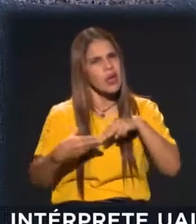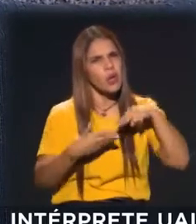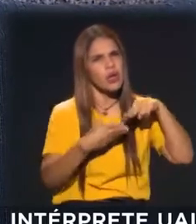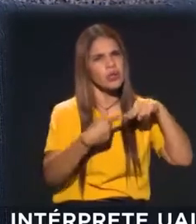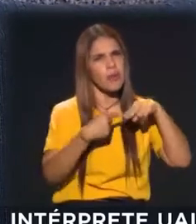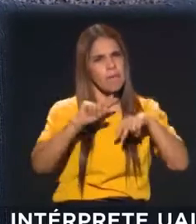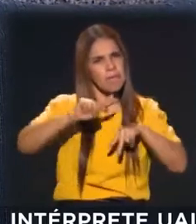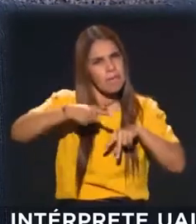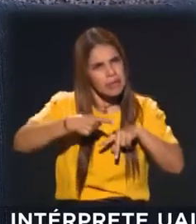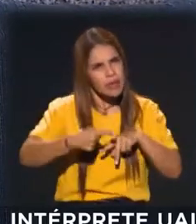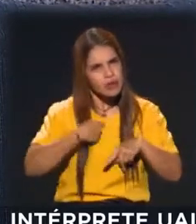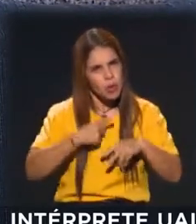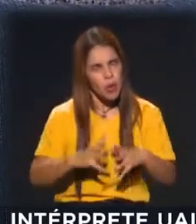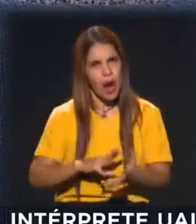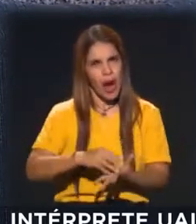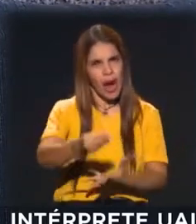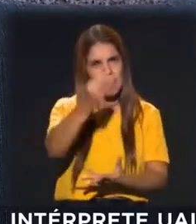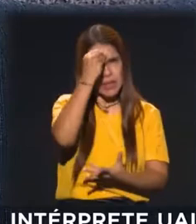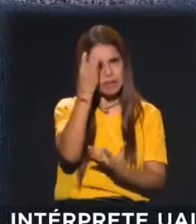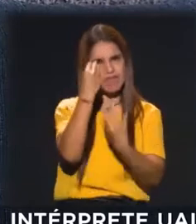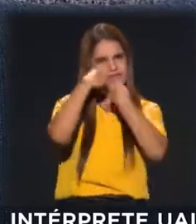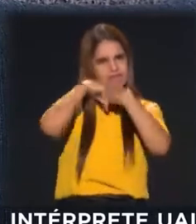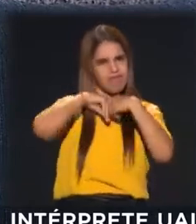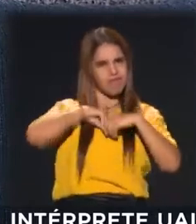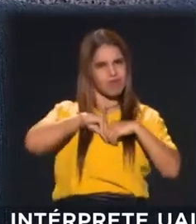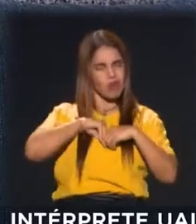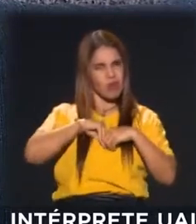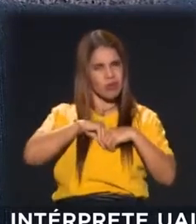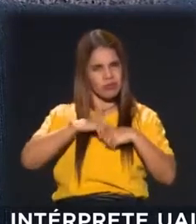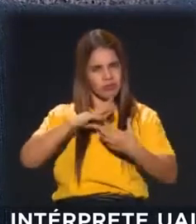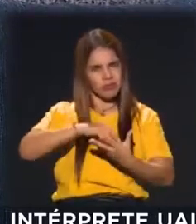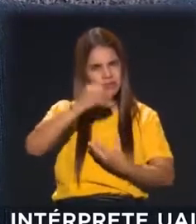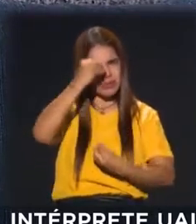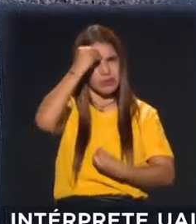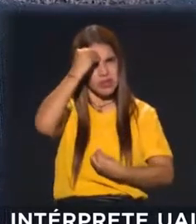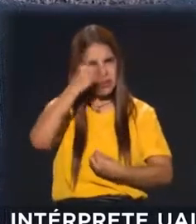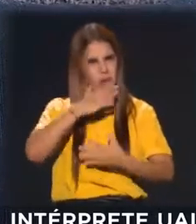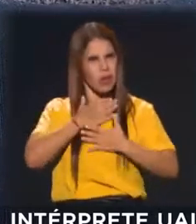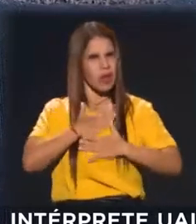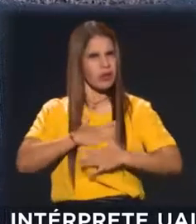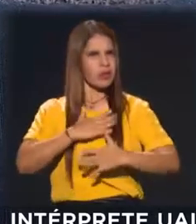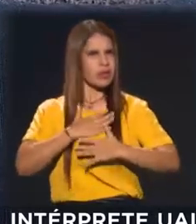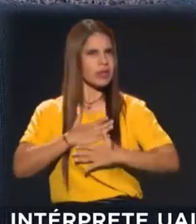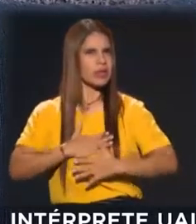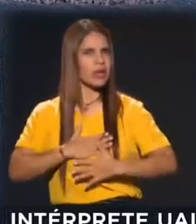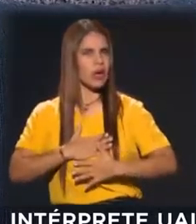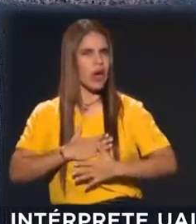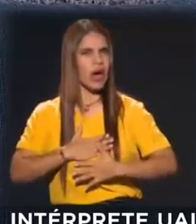yo educarme, es decir, yo aprender, ponerme en el papel de aprendiz como docente, estar tranquilo con no